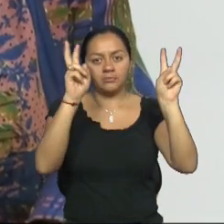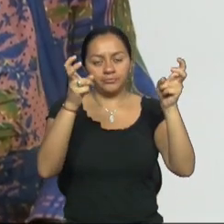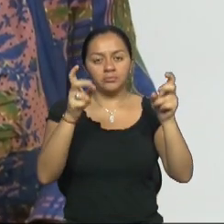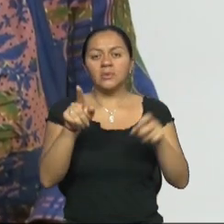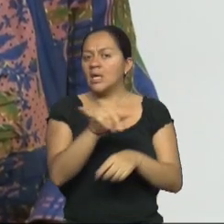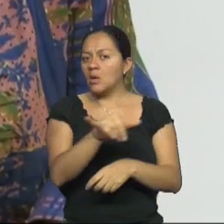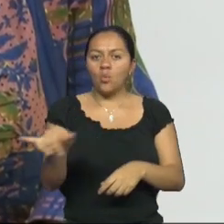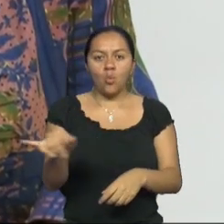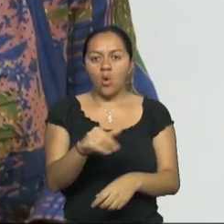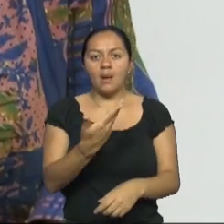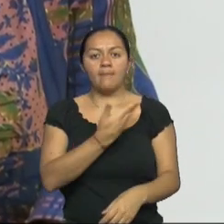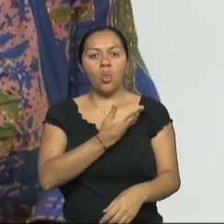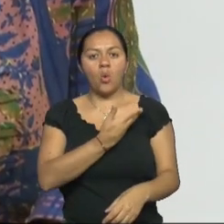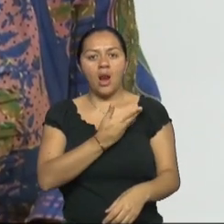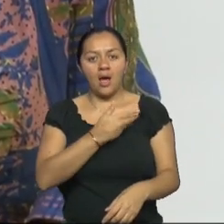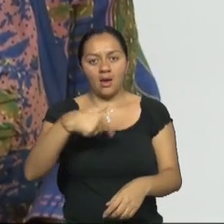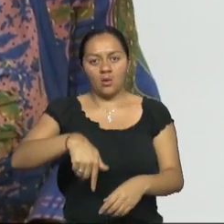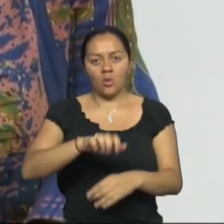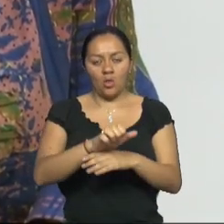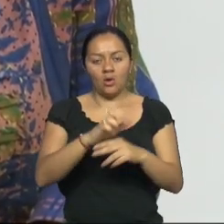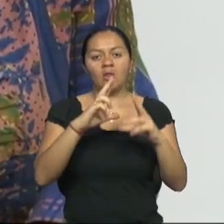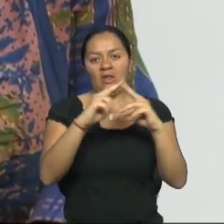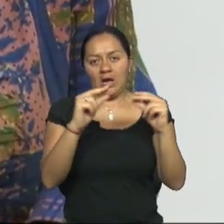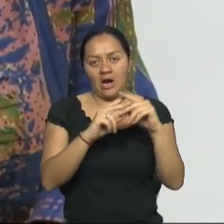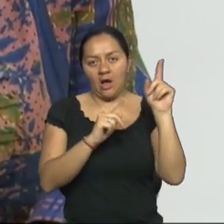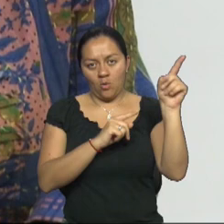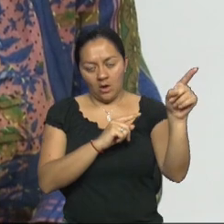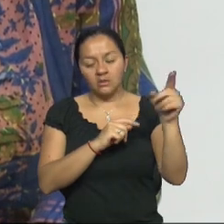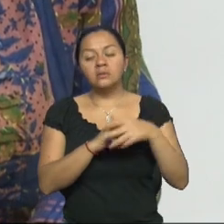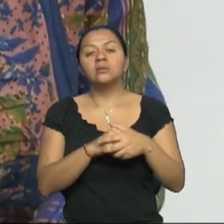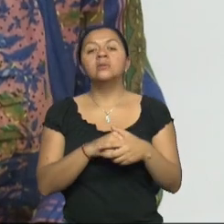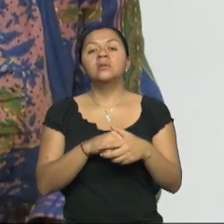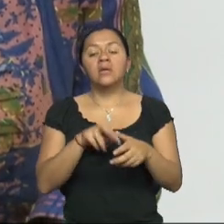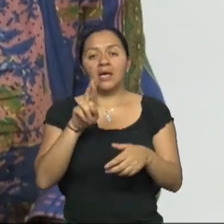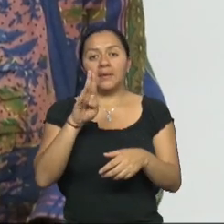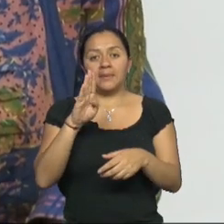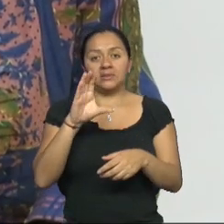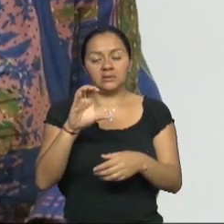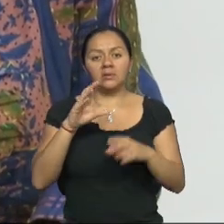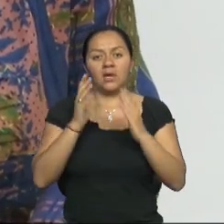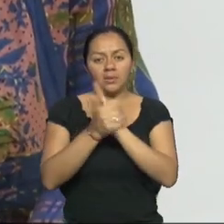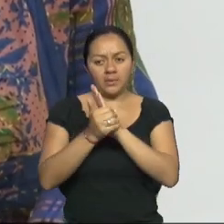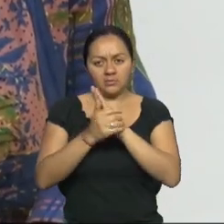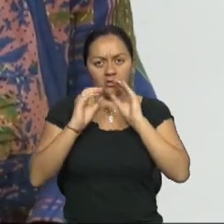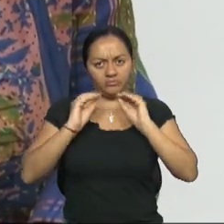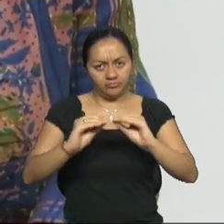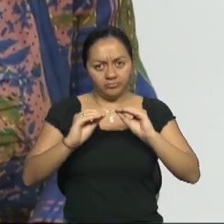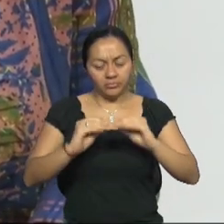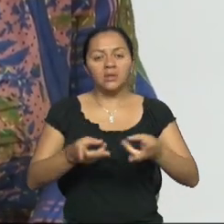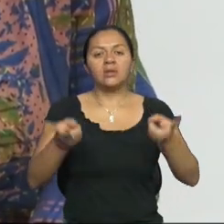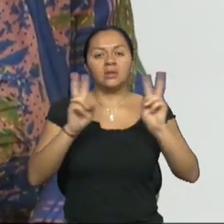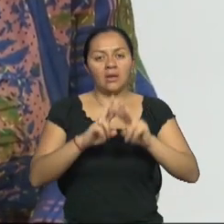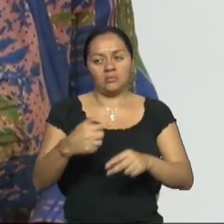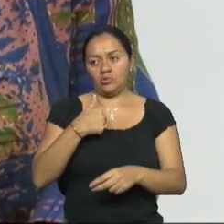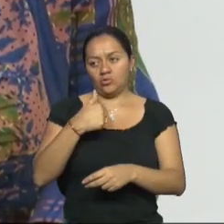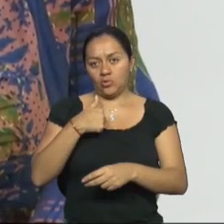Aquí, se ha capacitado en la RBC, nos han preguntado capacitar todos